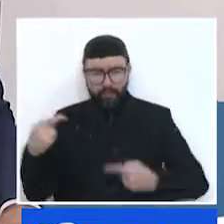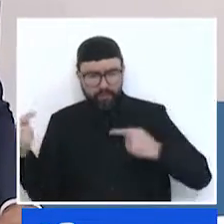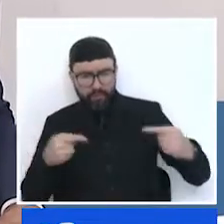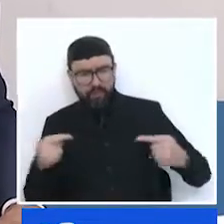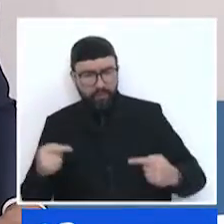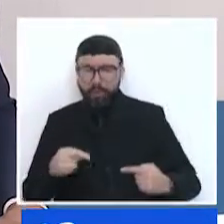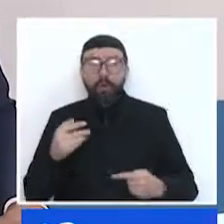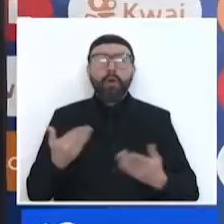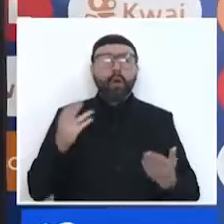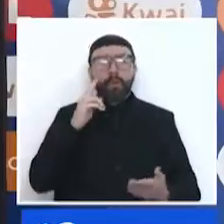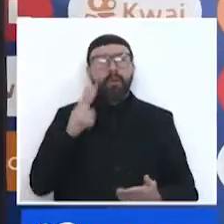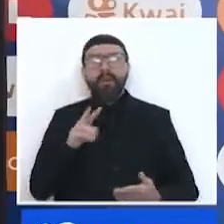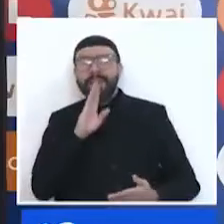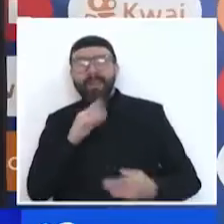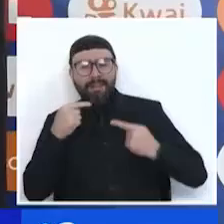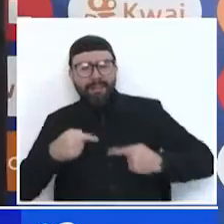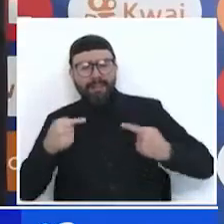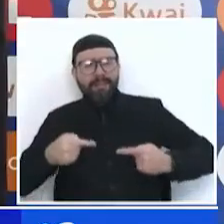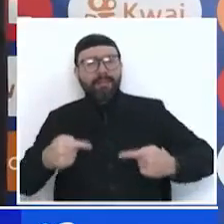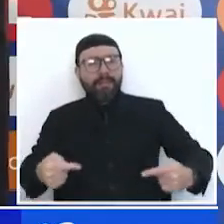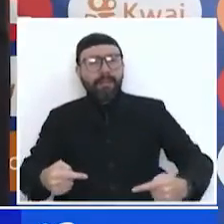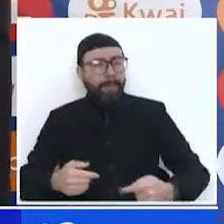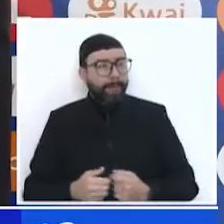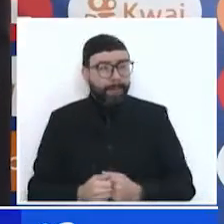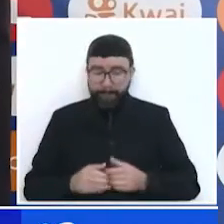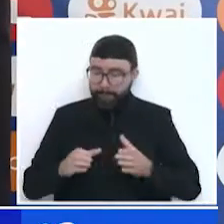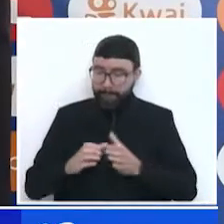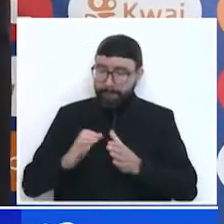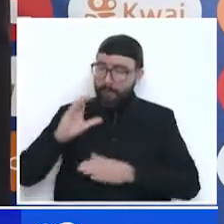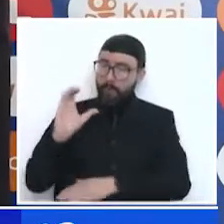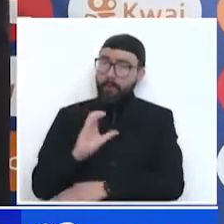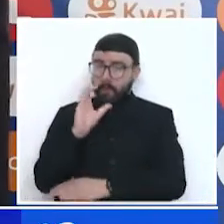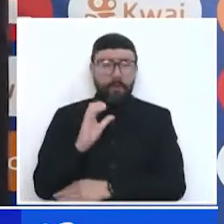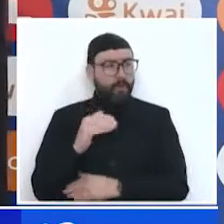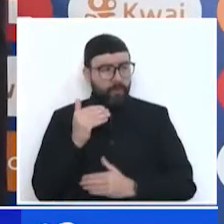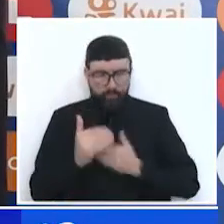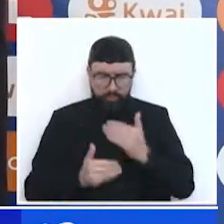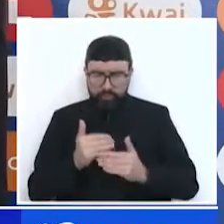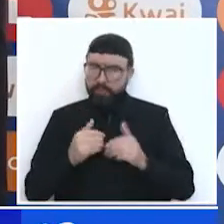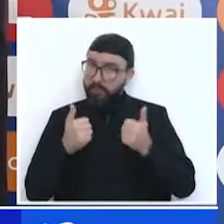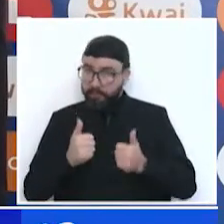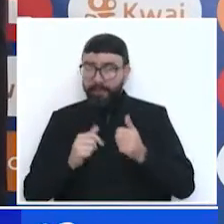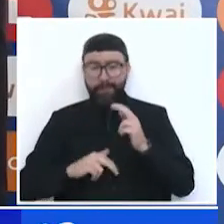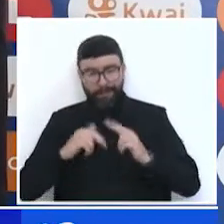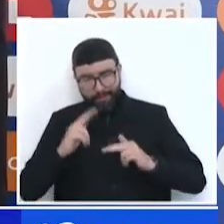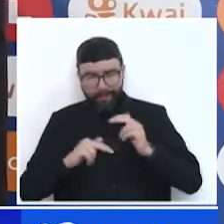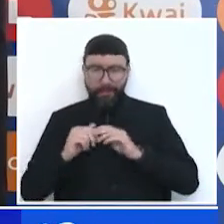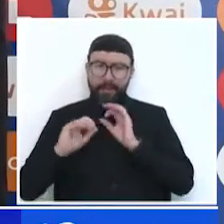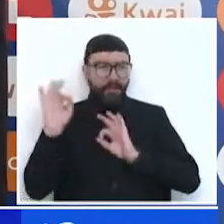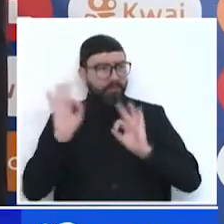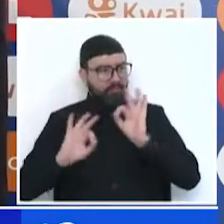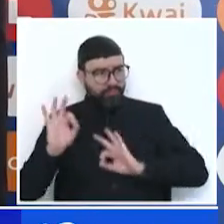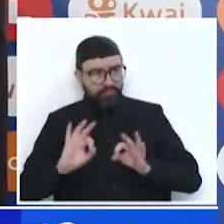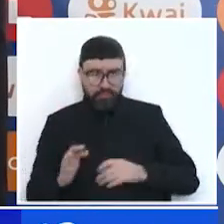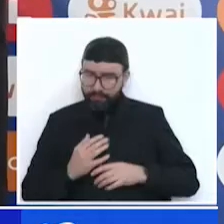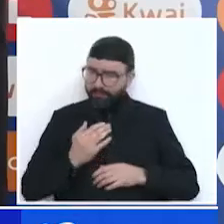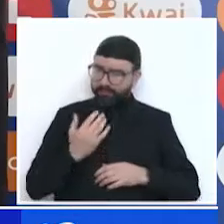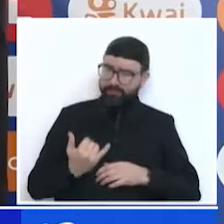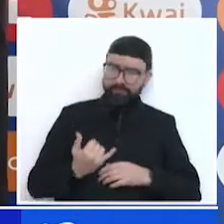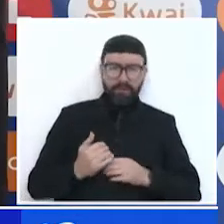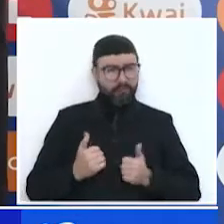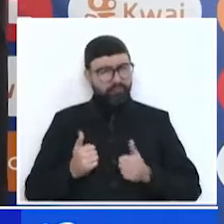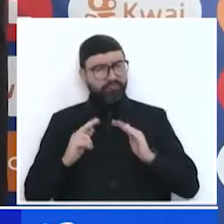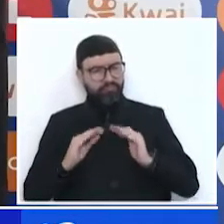vencer. Es una selección que ha crecido mucho, muy bien estructurada, con hombres de muy buen